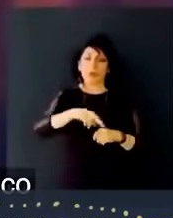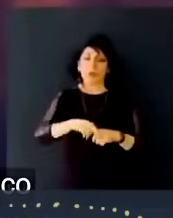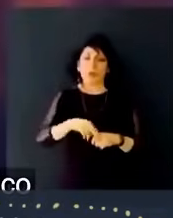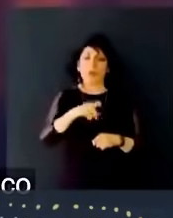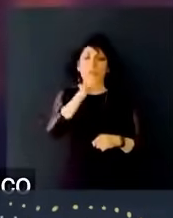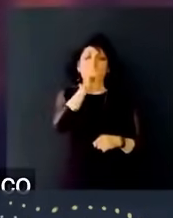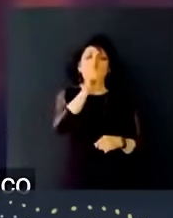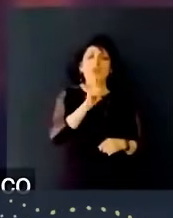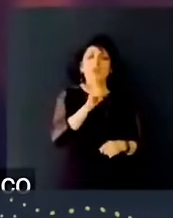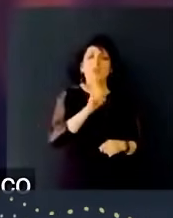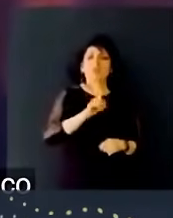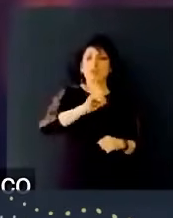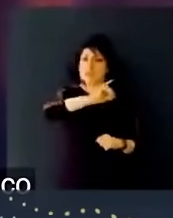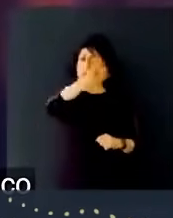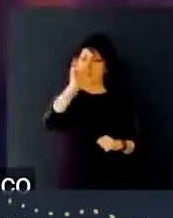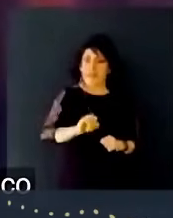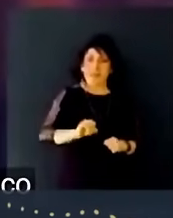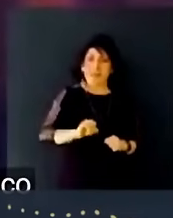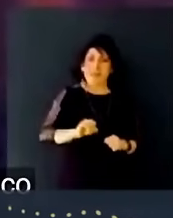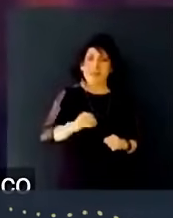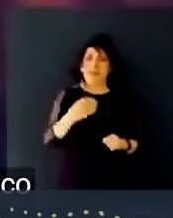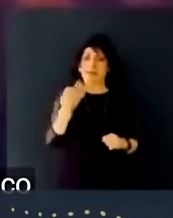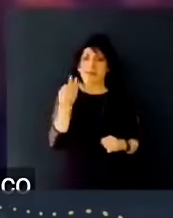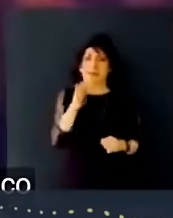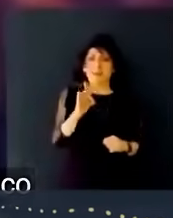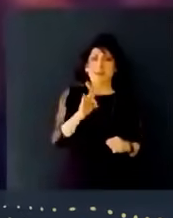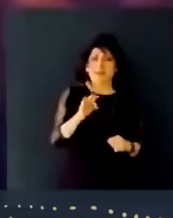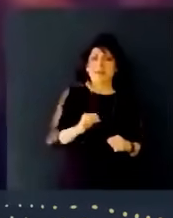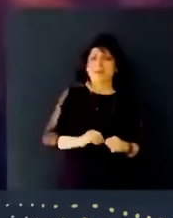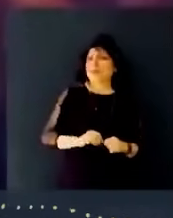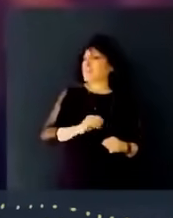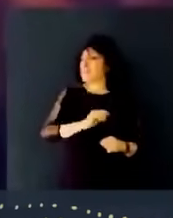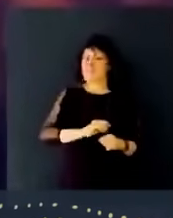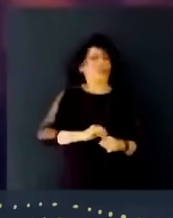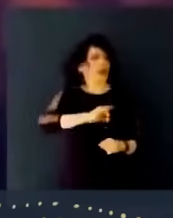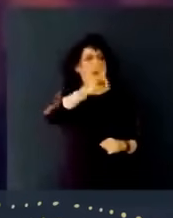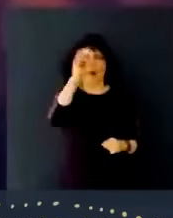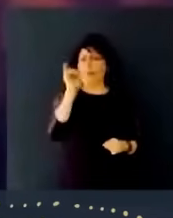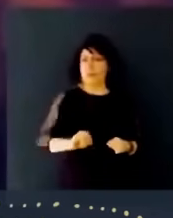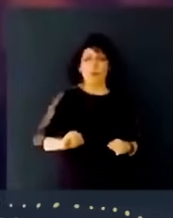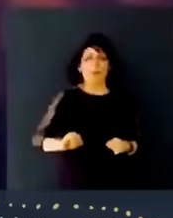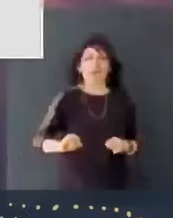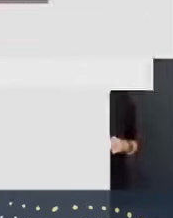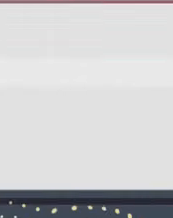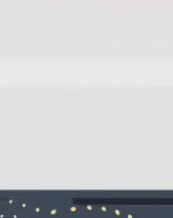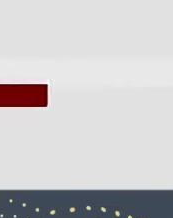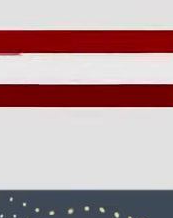a traicionar al pueblo del Estado de México ni al pueblo de México.